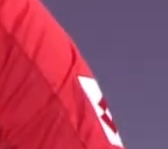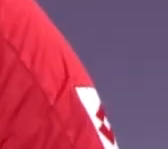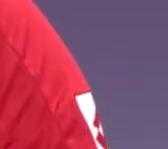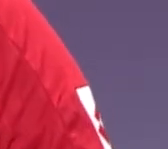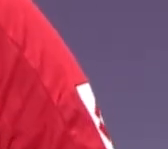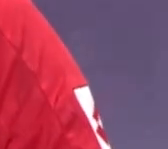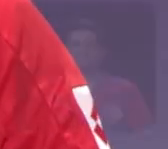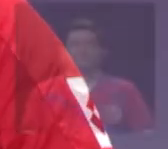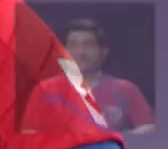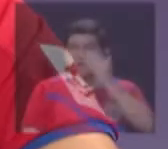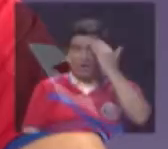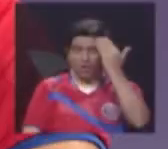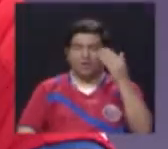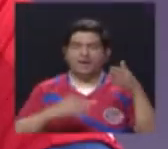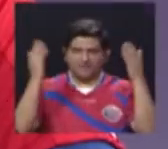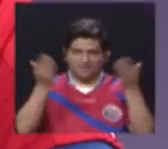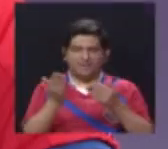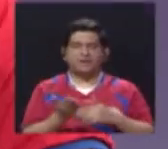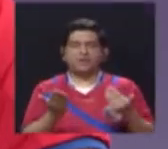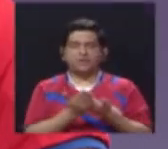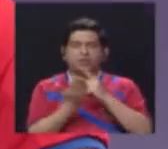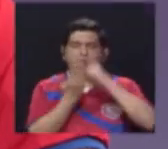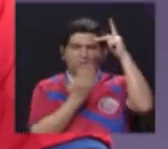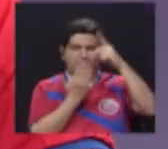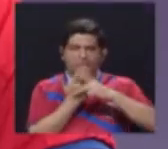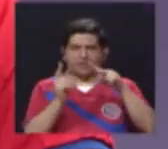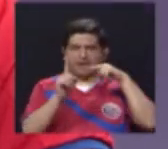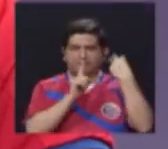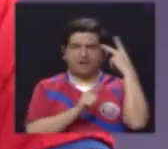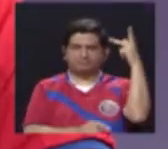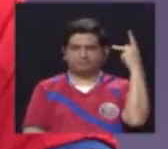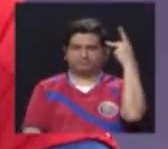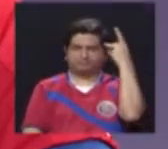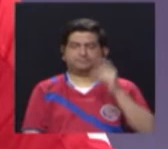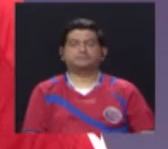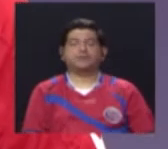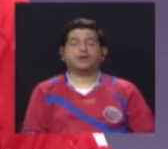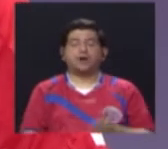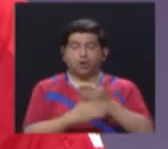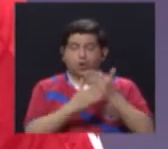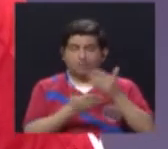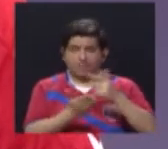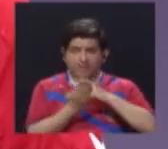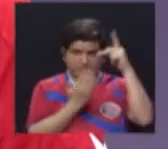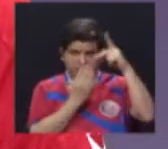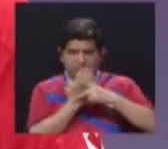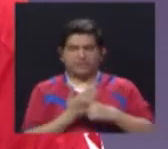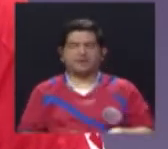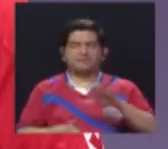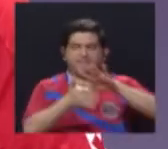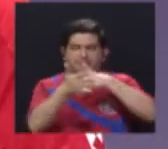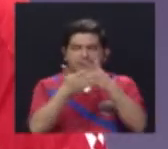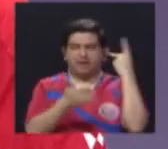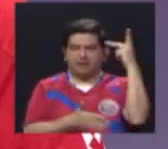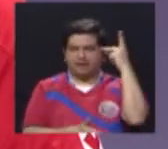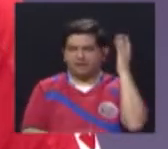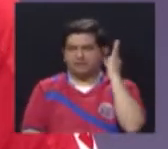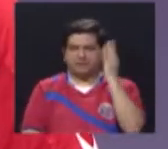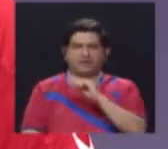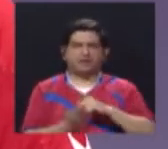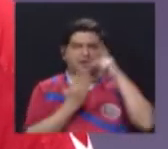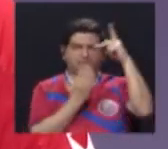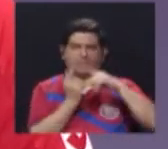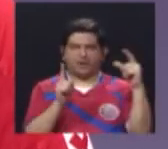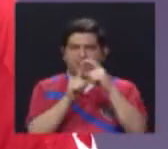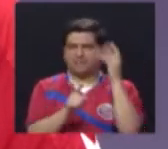hola le damos la bienvenida a esta nueva edición de miradas políticas una coproducción de la agenda política de mujeres y palabras de